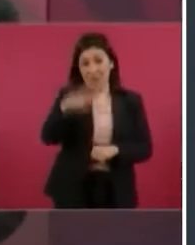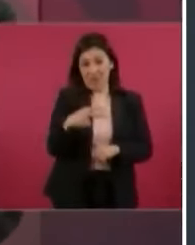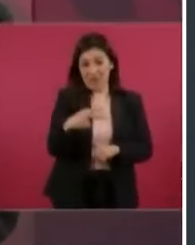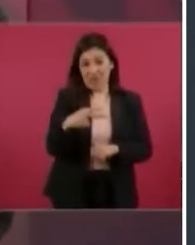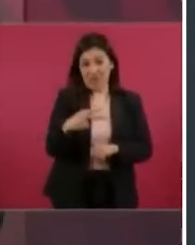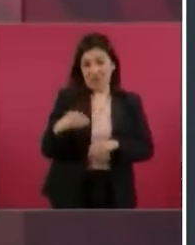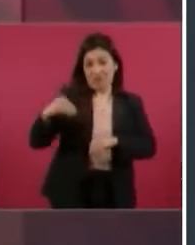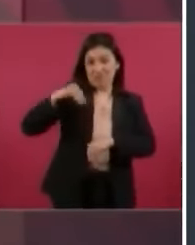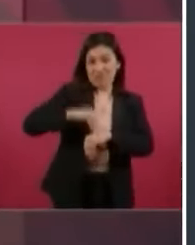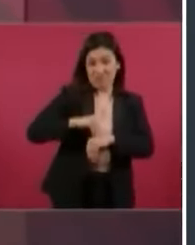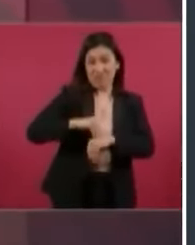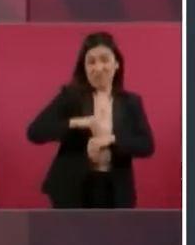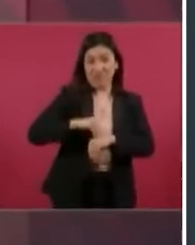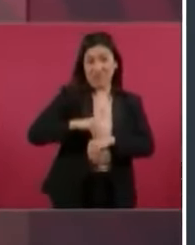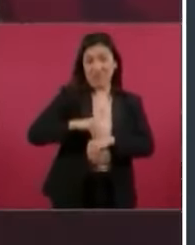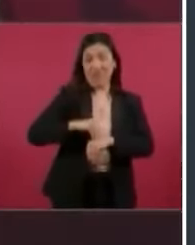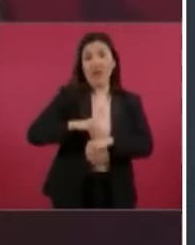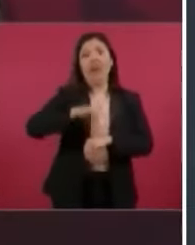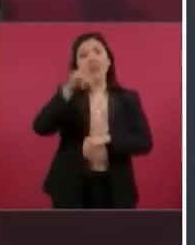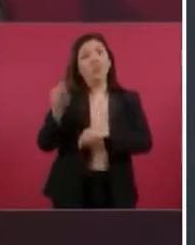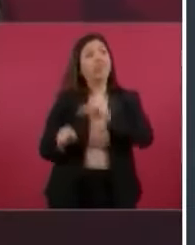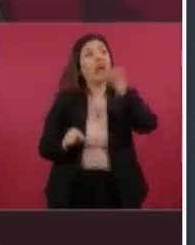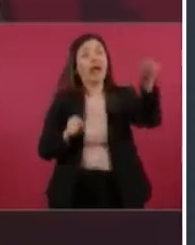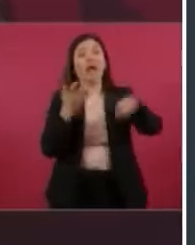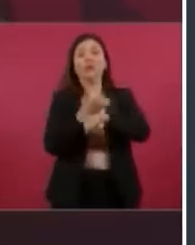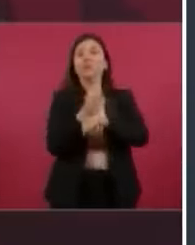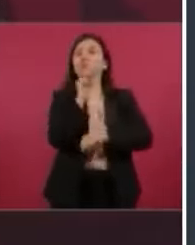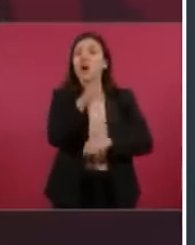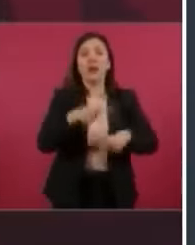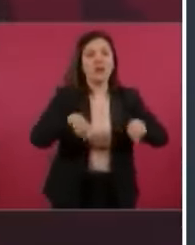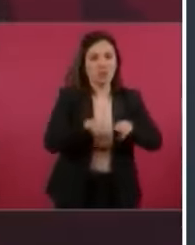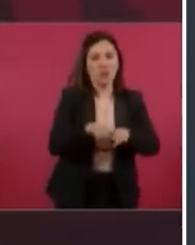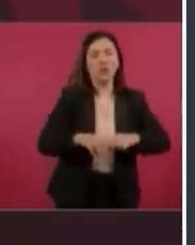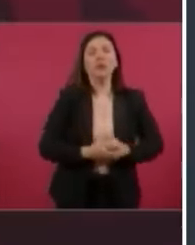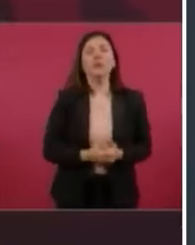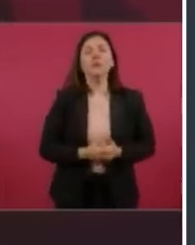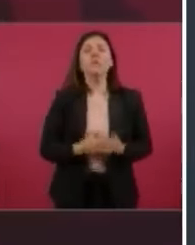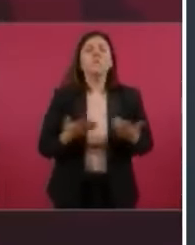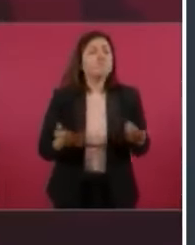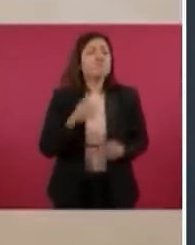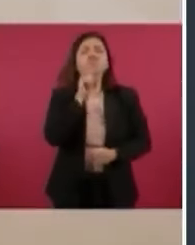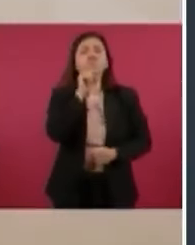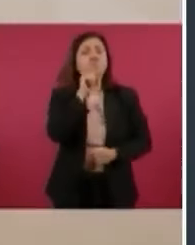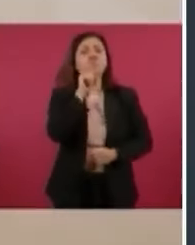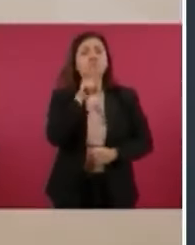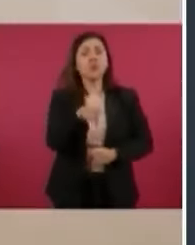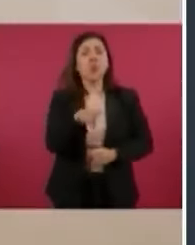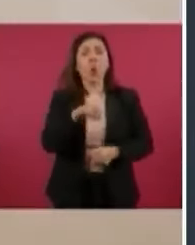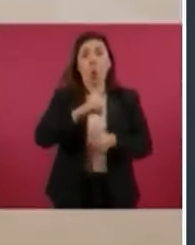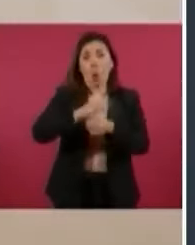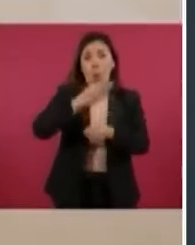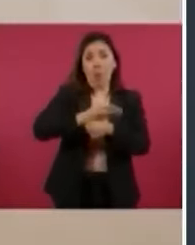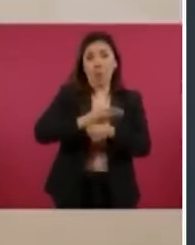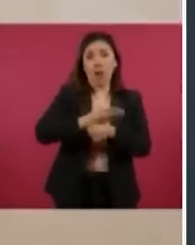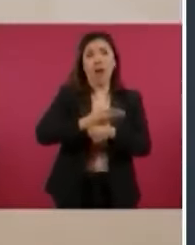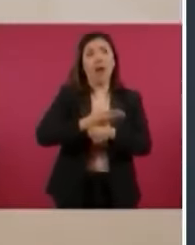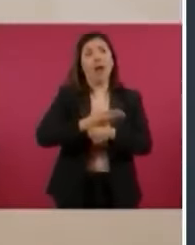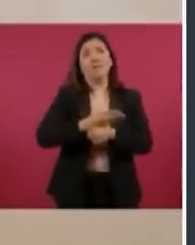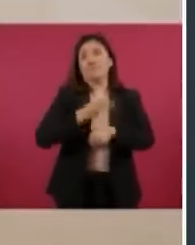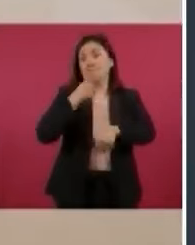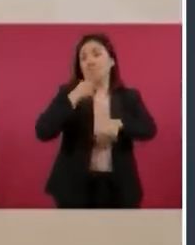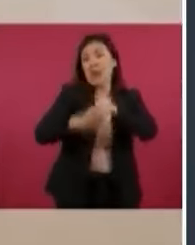a un amigo mío le redujo y quedó en 100,000 mira nada más así es la nueva corrupción de los medios de